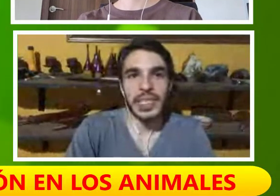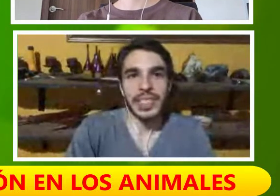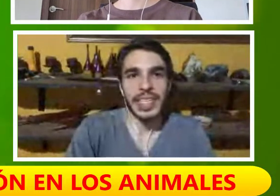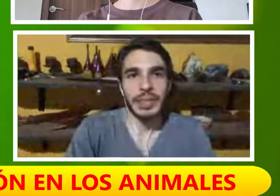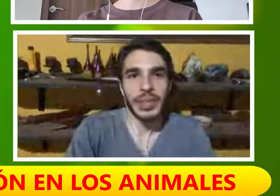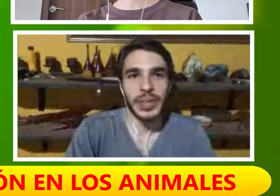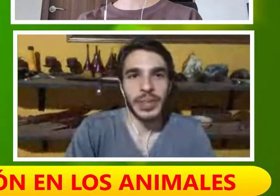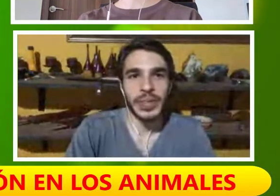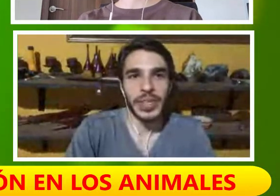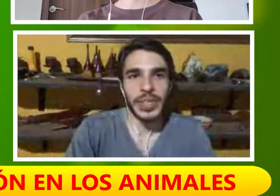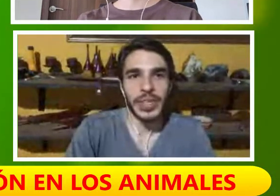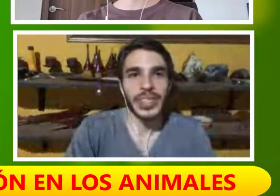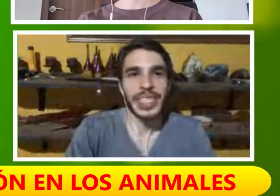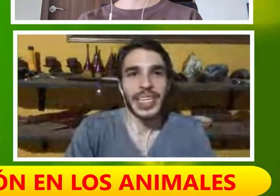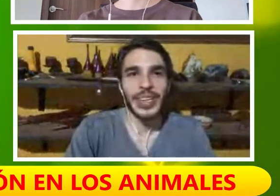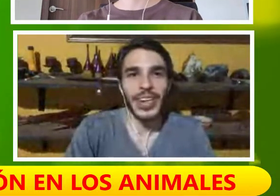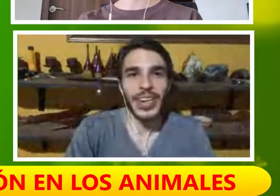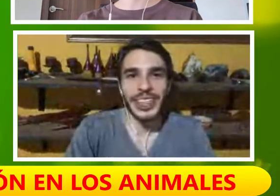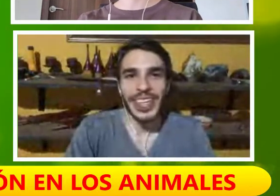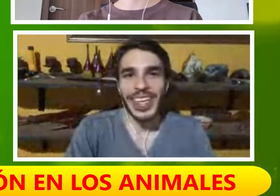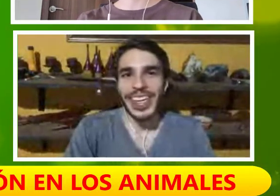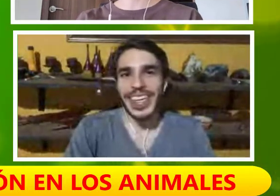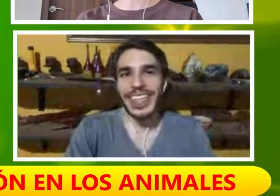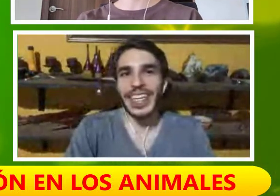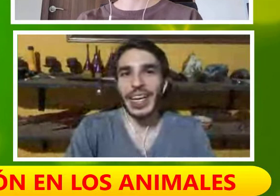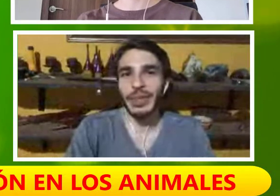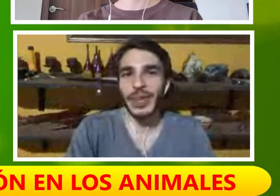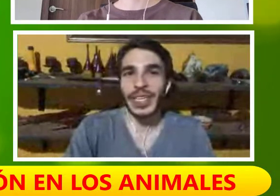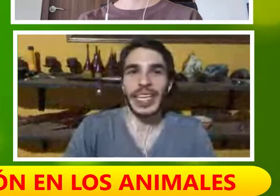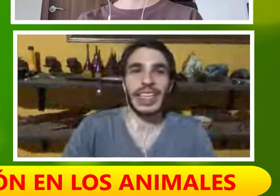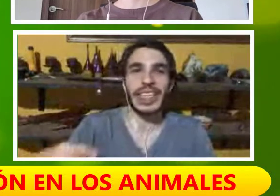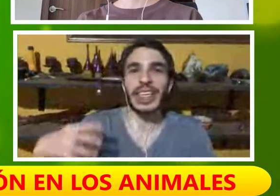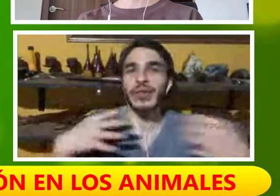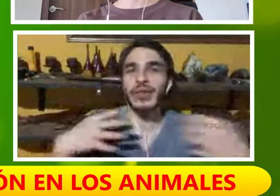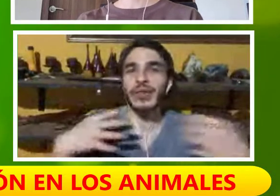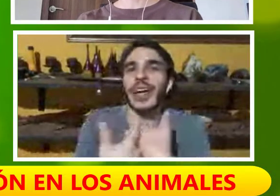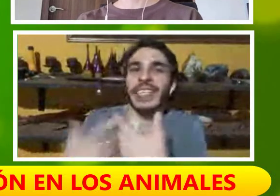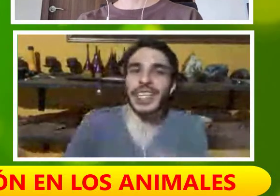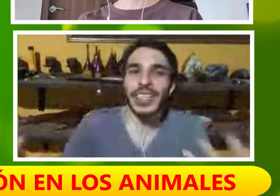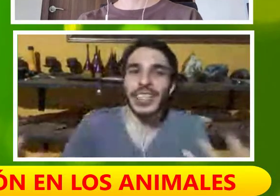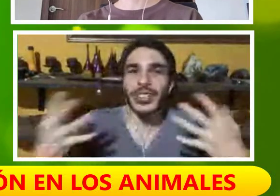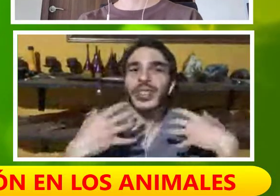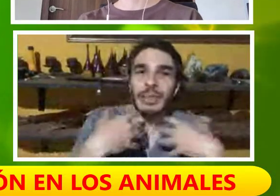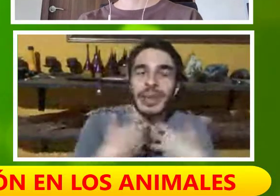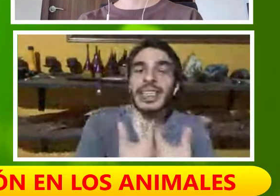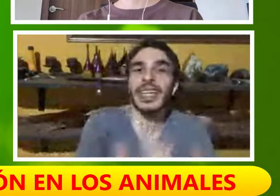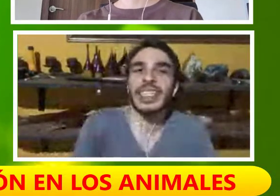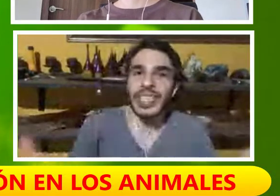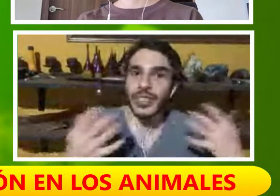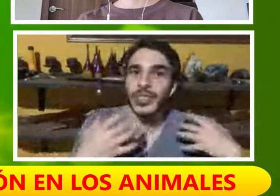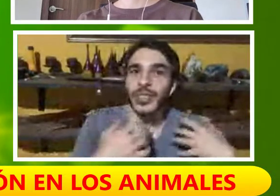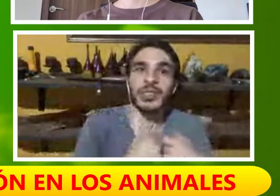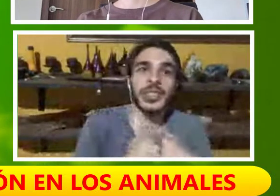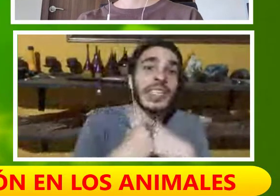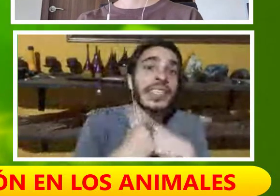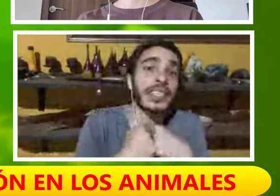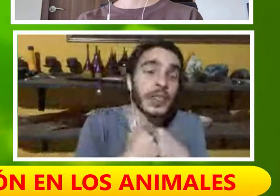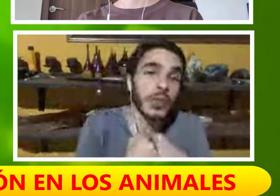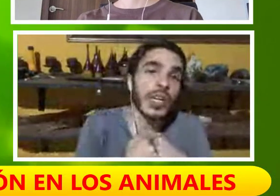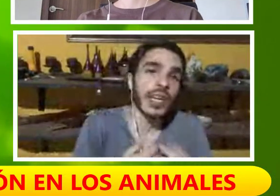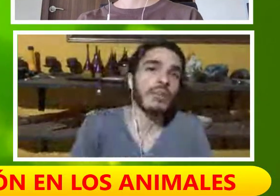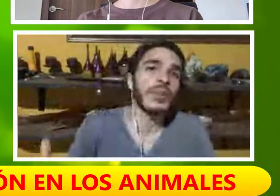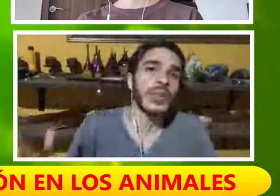compitiendo a ver quién saca mejor notas en el colegio, exacto, dejamos pues de jugar, sí, entre nosotros y de aprender entre nosotros